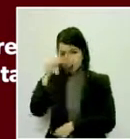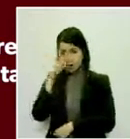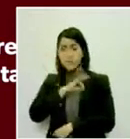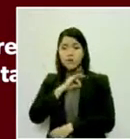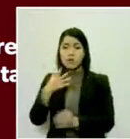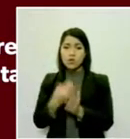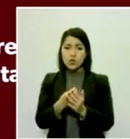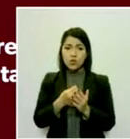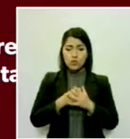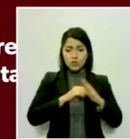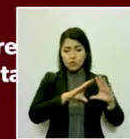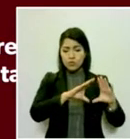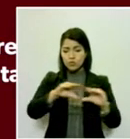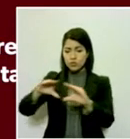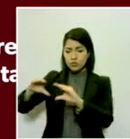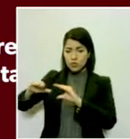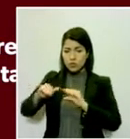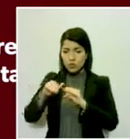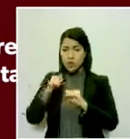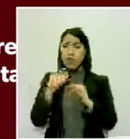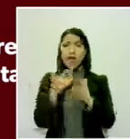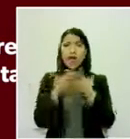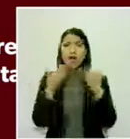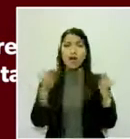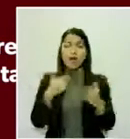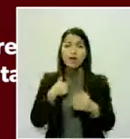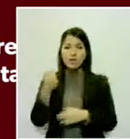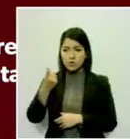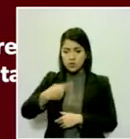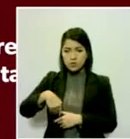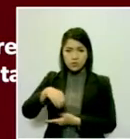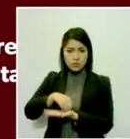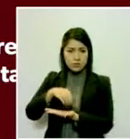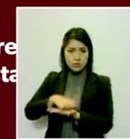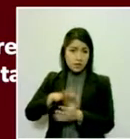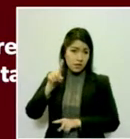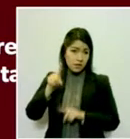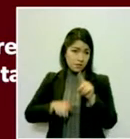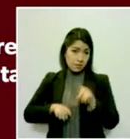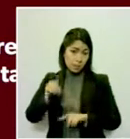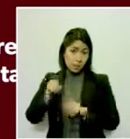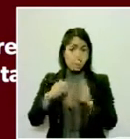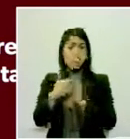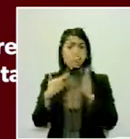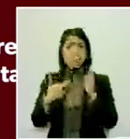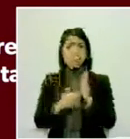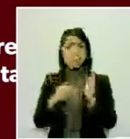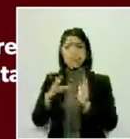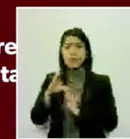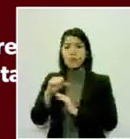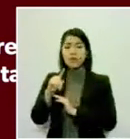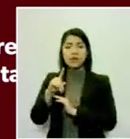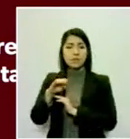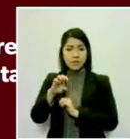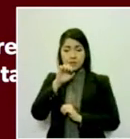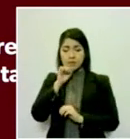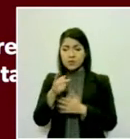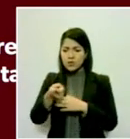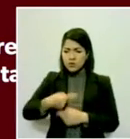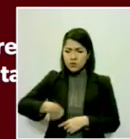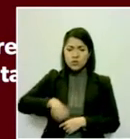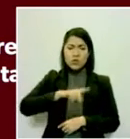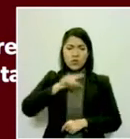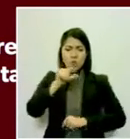impartir cursos de capacitación masivos. Ahora son contratados conforme a la norma CATPE y así hemos ido de